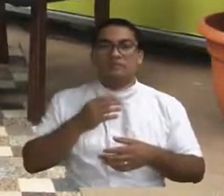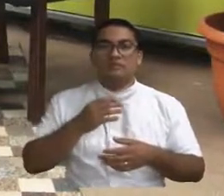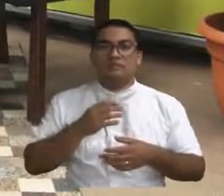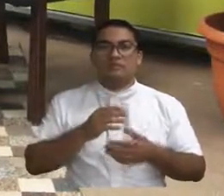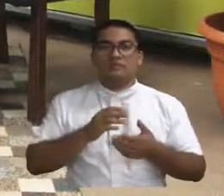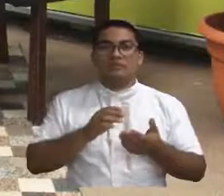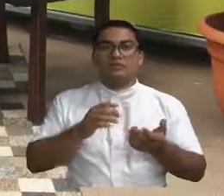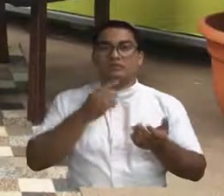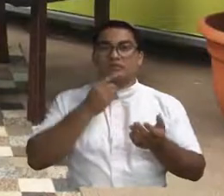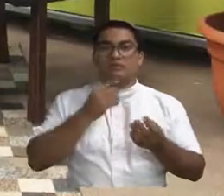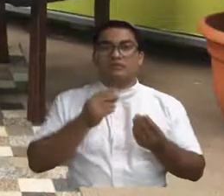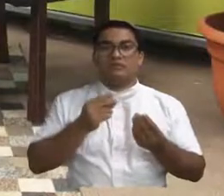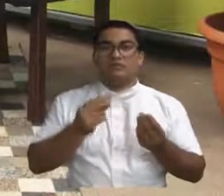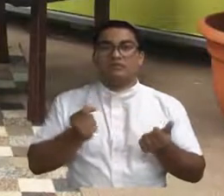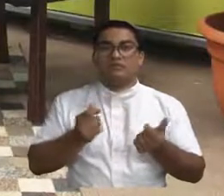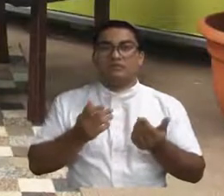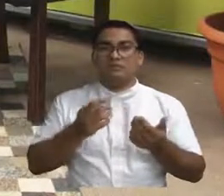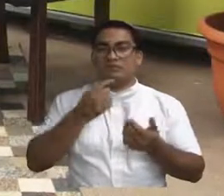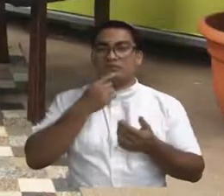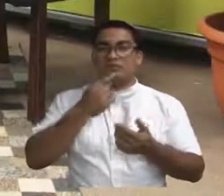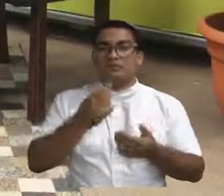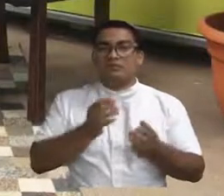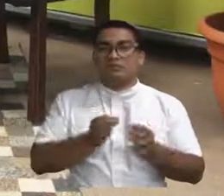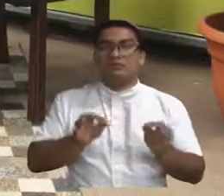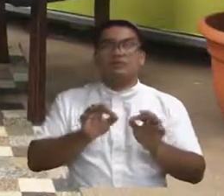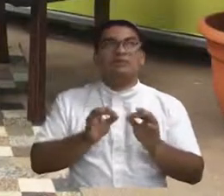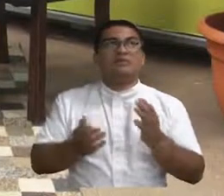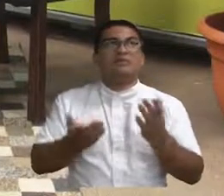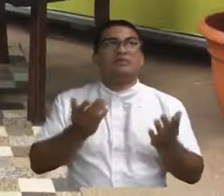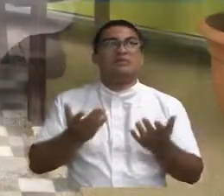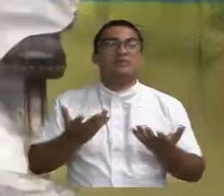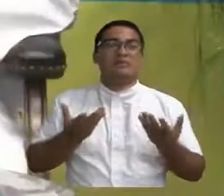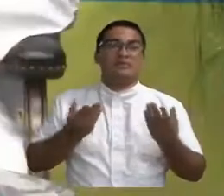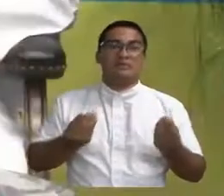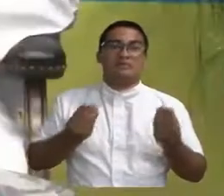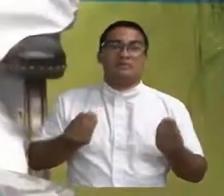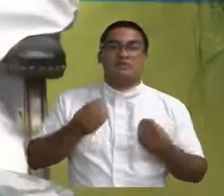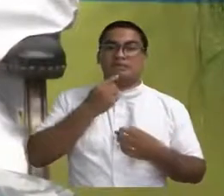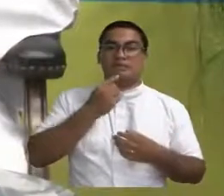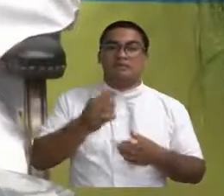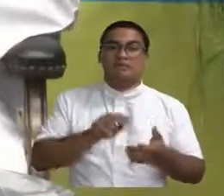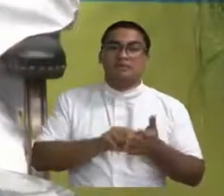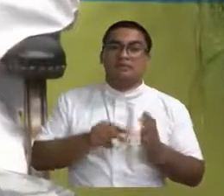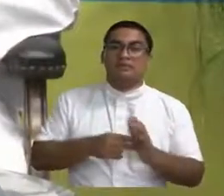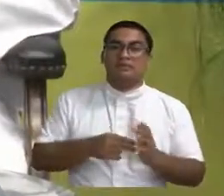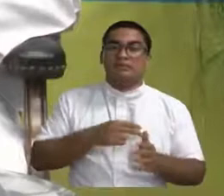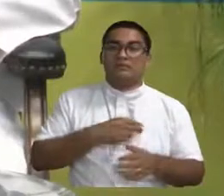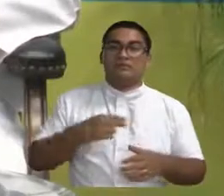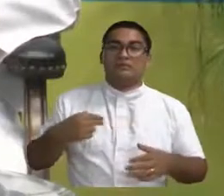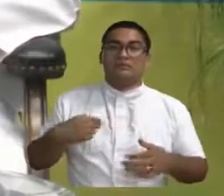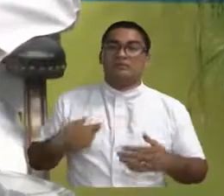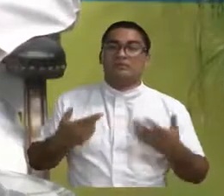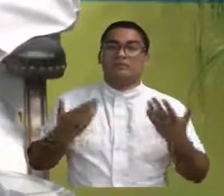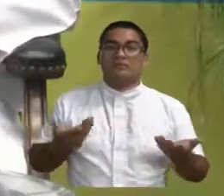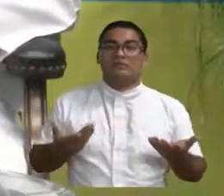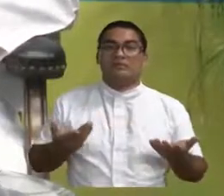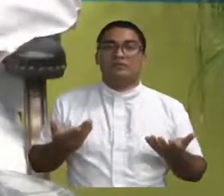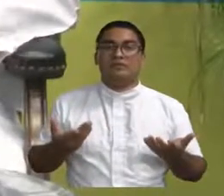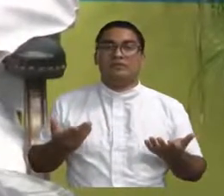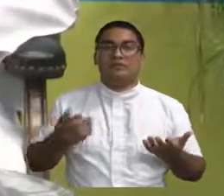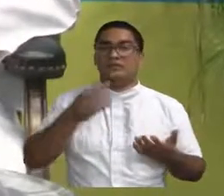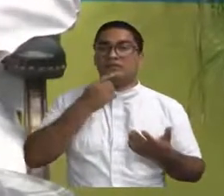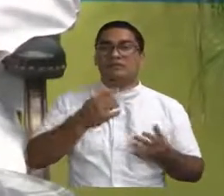salina. La verdad que es más el miedo. Es el miedo, por ejemplo, en la manera de hacerlo, porque obvio, toda